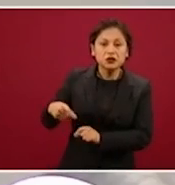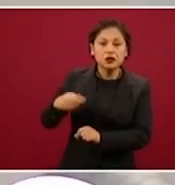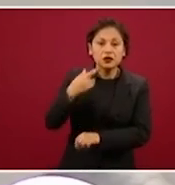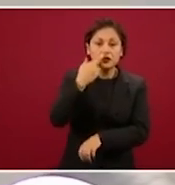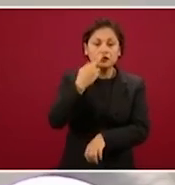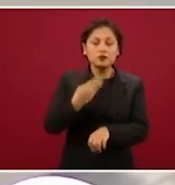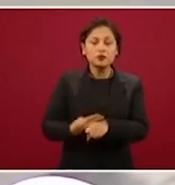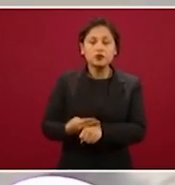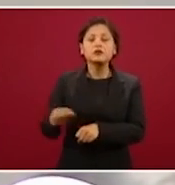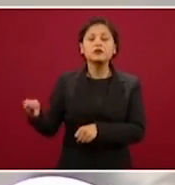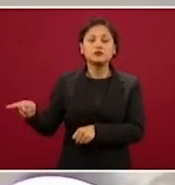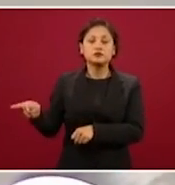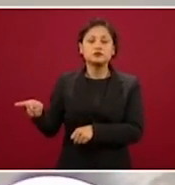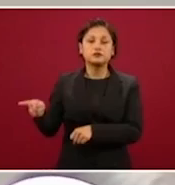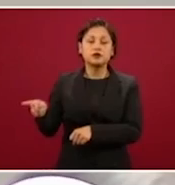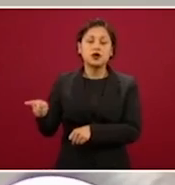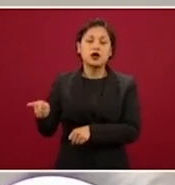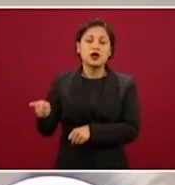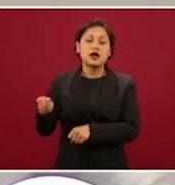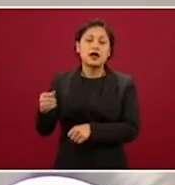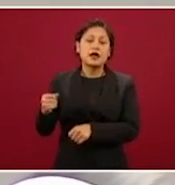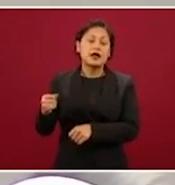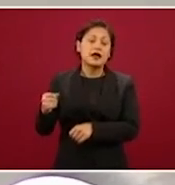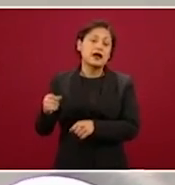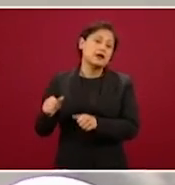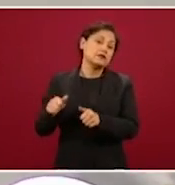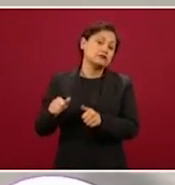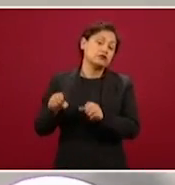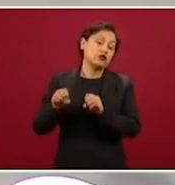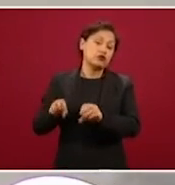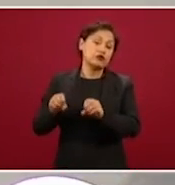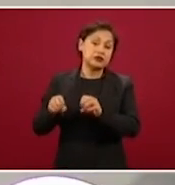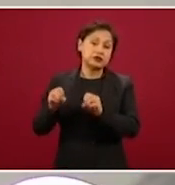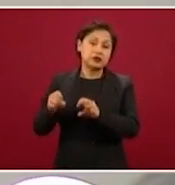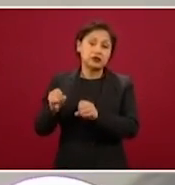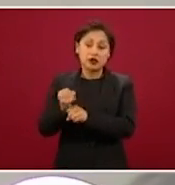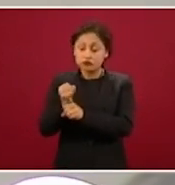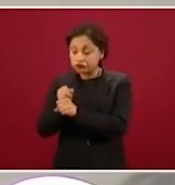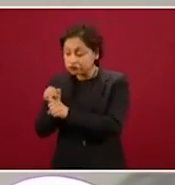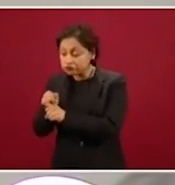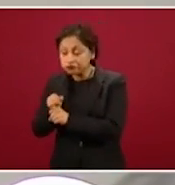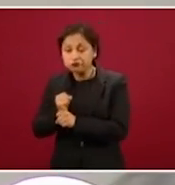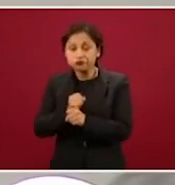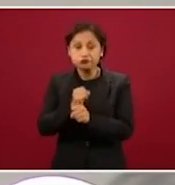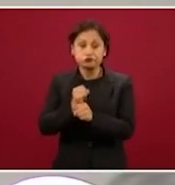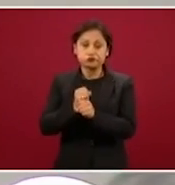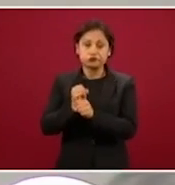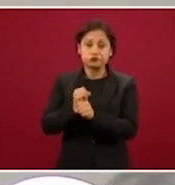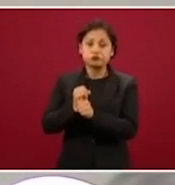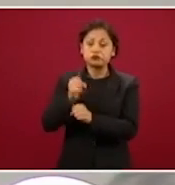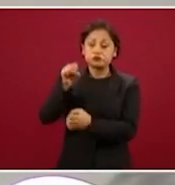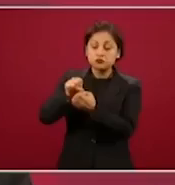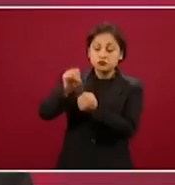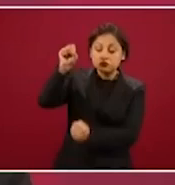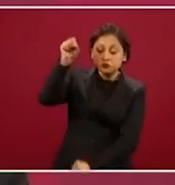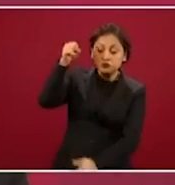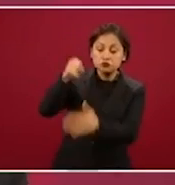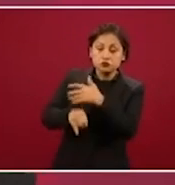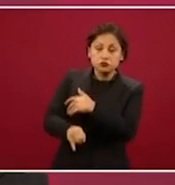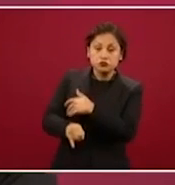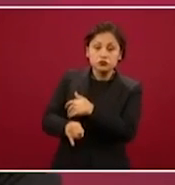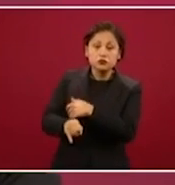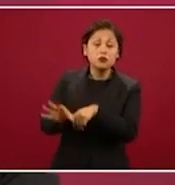O sea, no queremos este trato con empresas